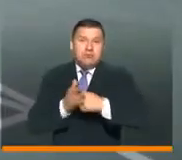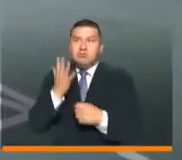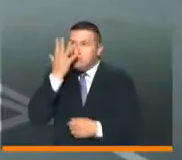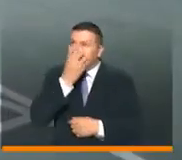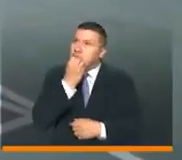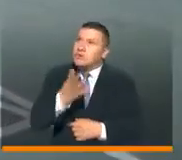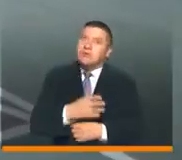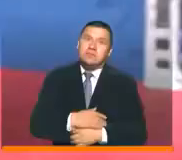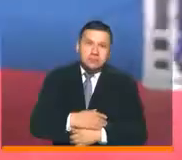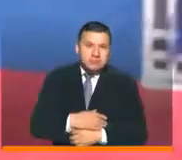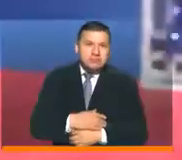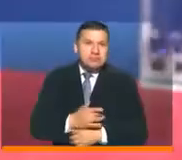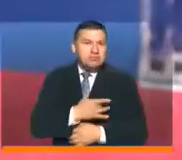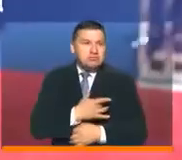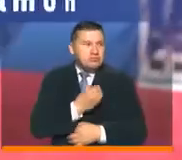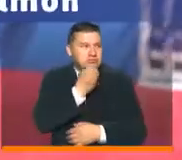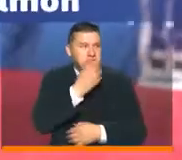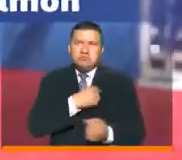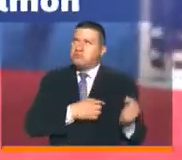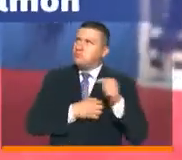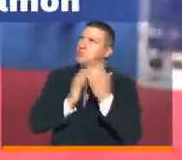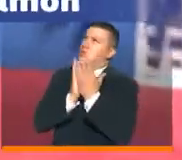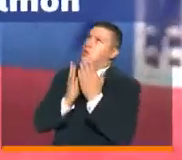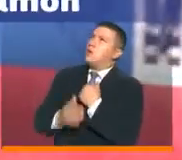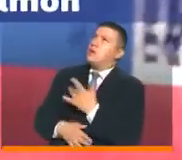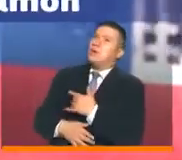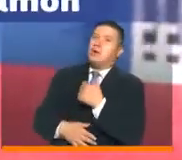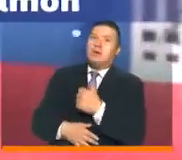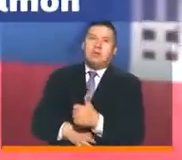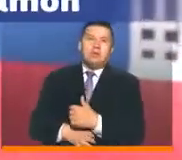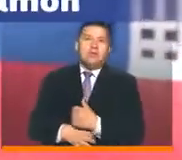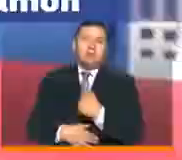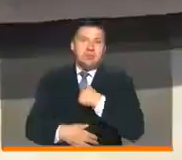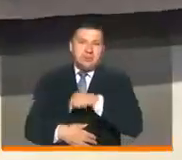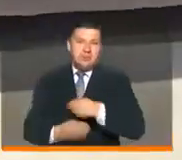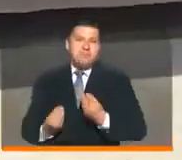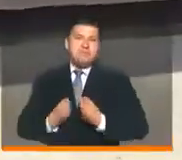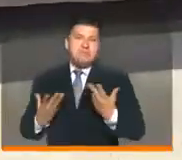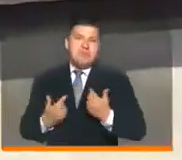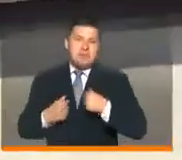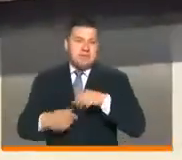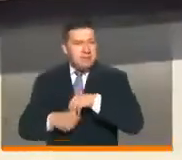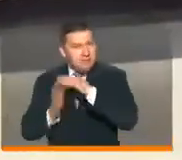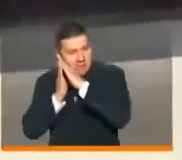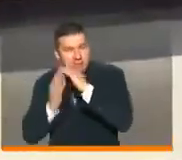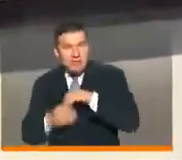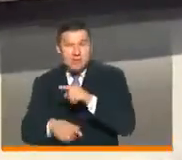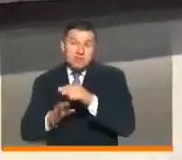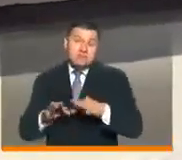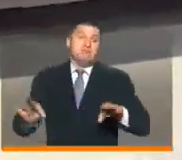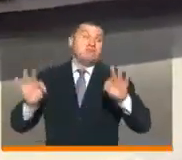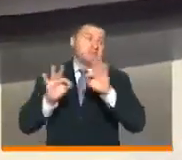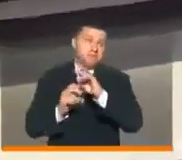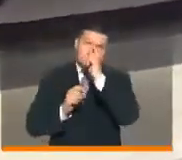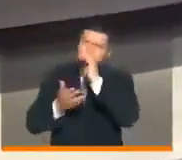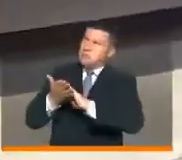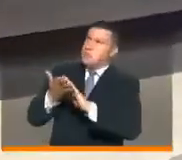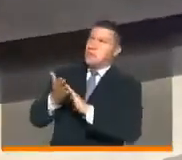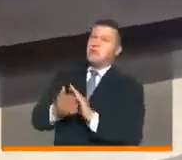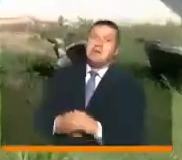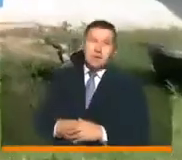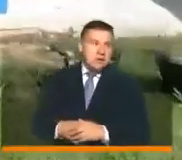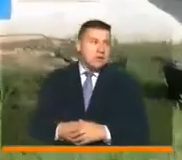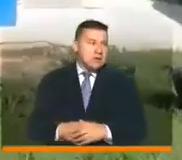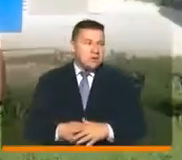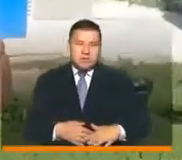bonito todo. Se siente muy bonito llegar a este colegio porque además es donde yo vivo. Bueno, Bueno, la importancia de esta obra es monumental, teniendo en cuenta que